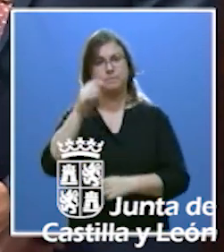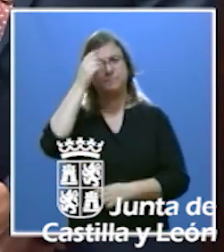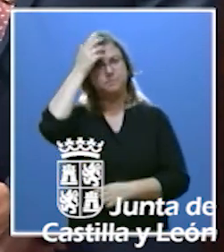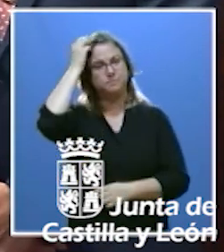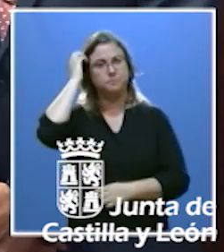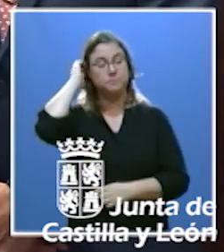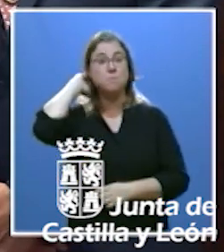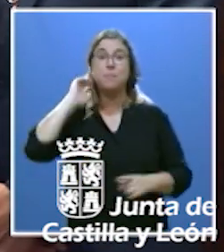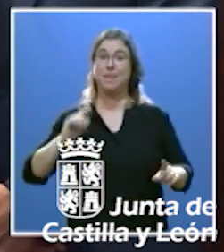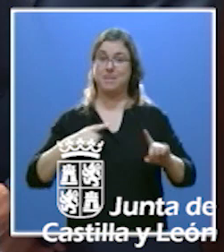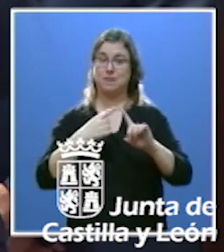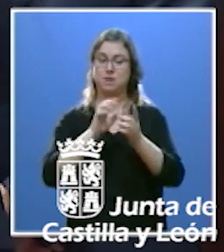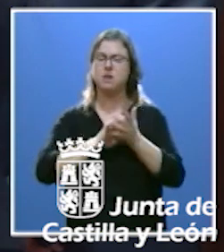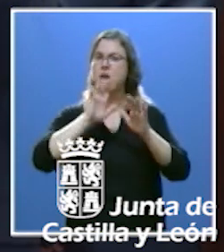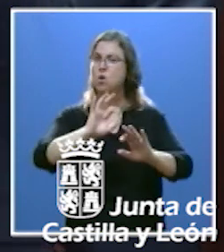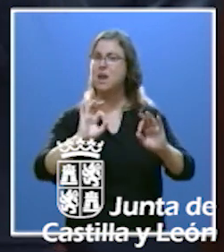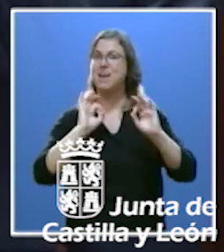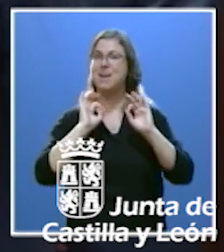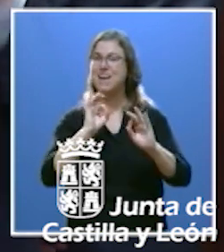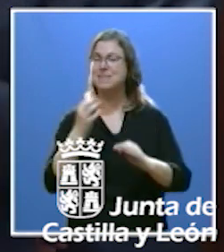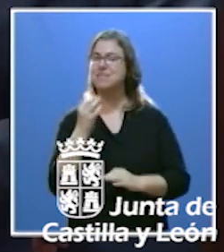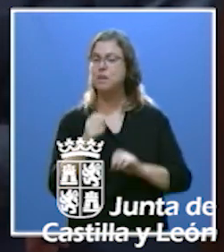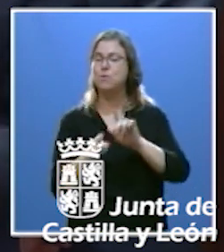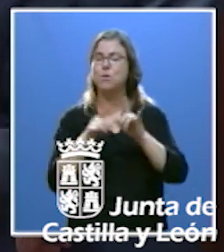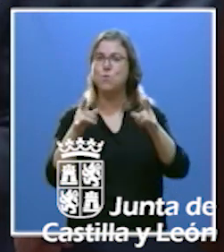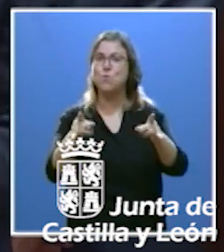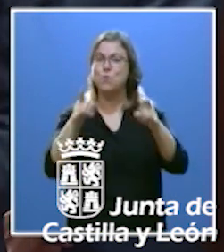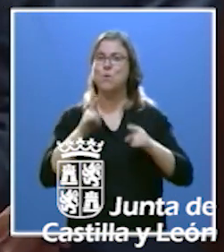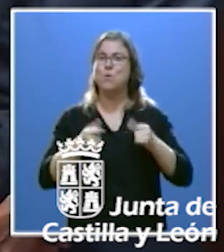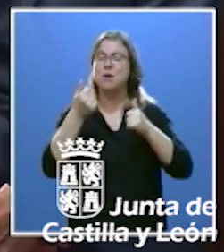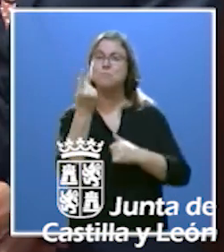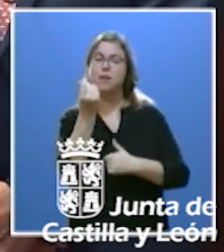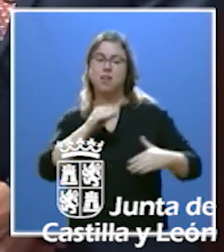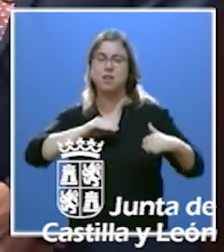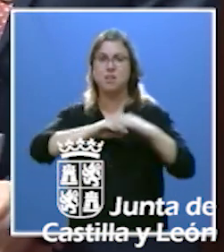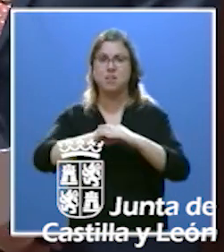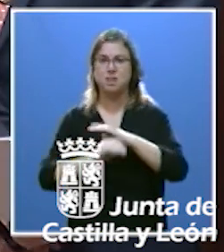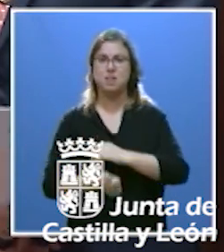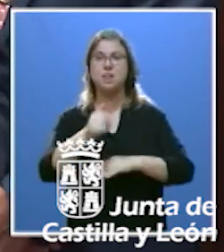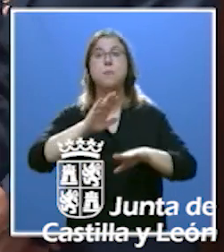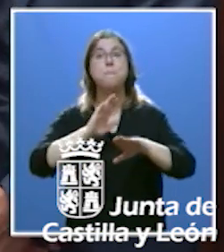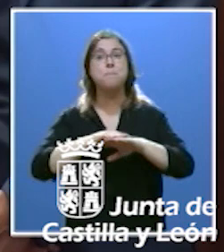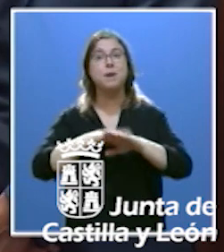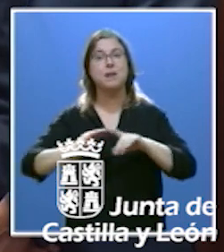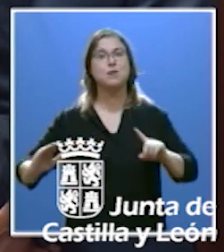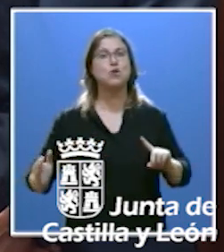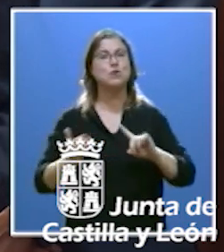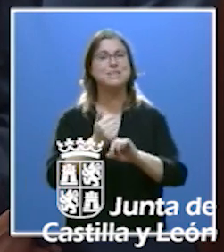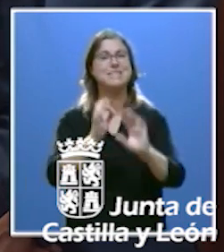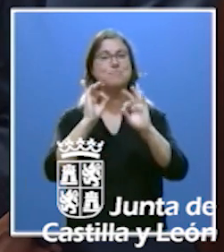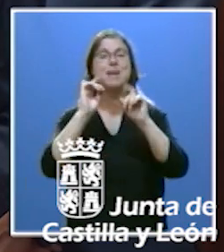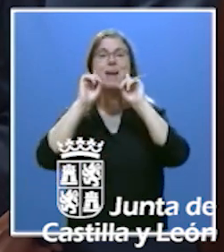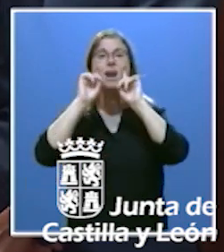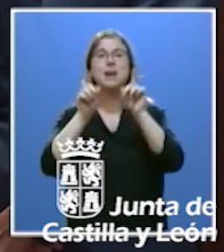Además, Castilla y León es y debe seguir siendo todavía más atractiva para la inversión y para que lo sea especialmente para